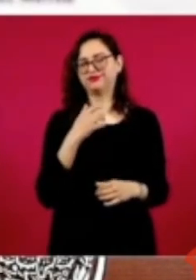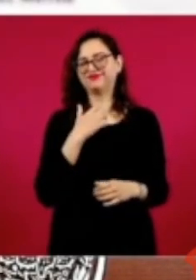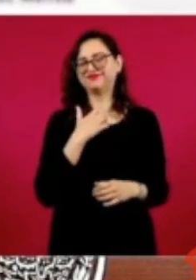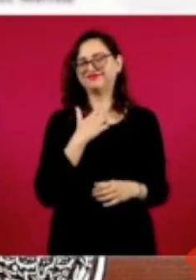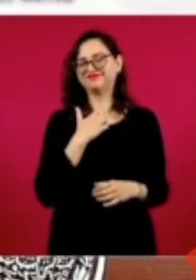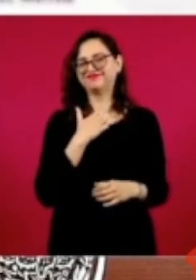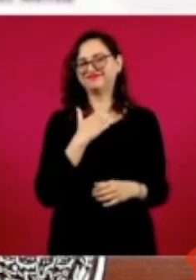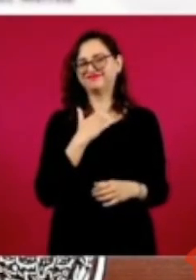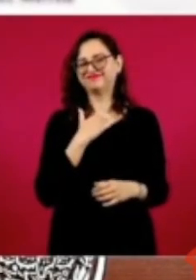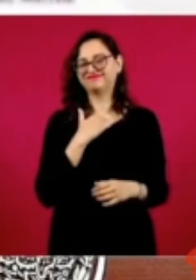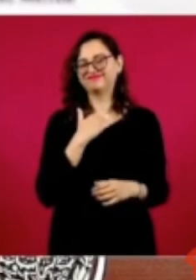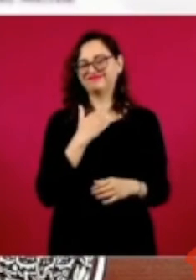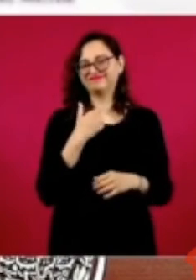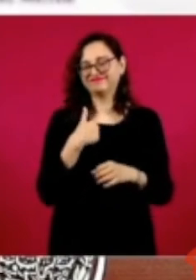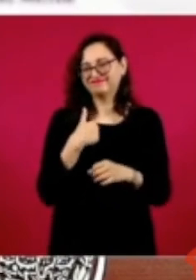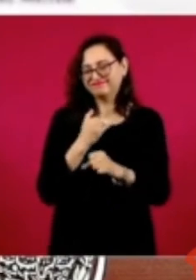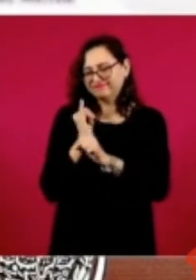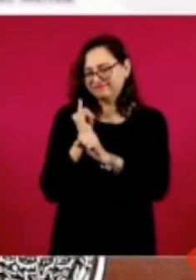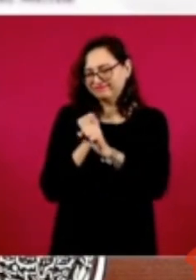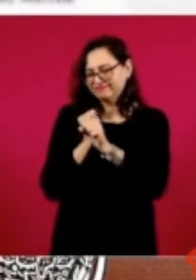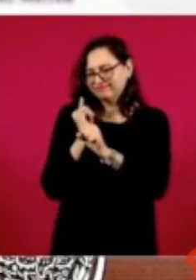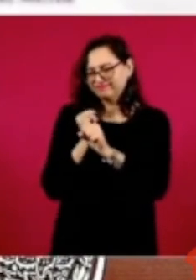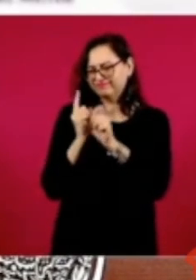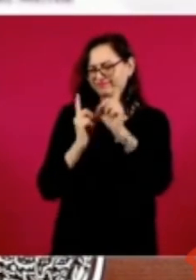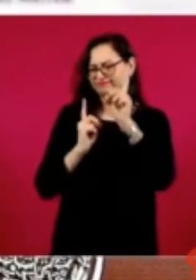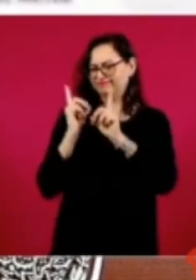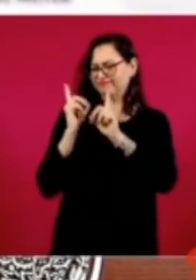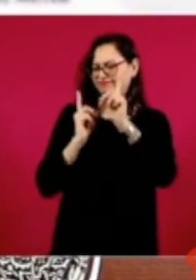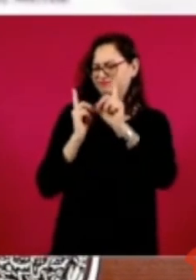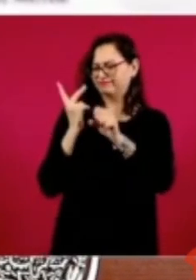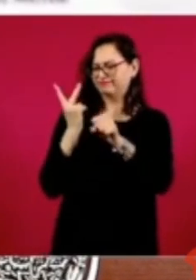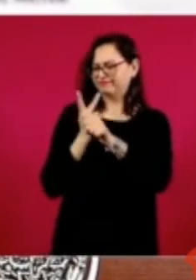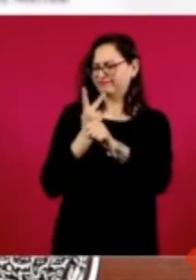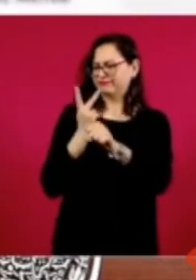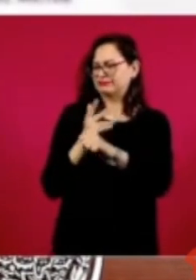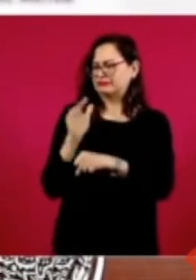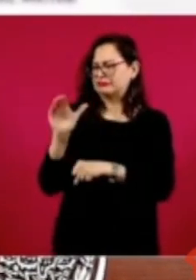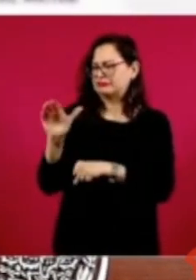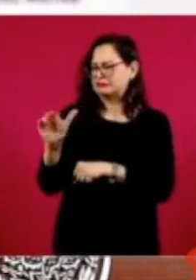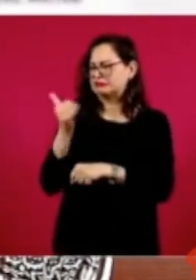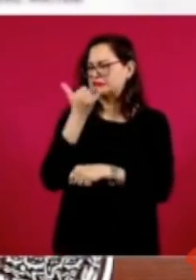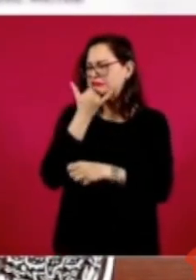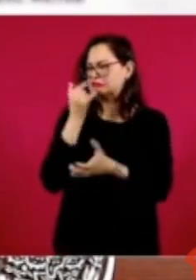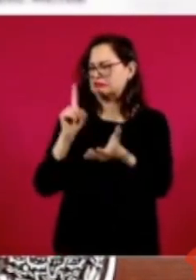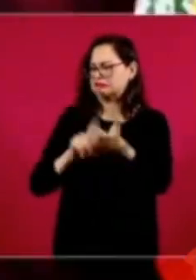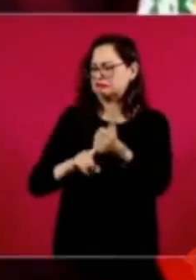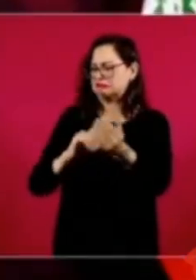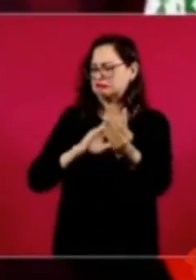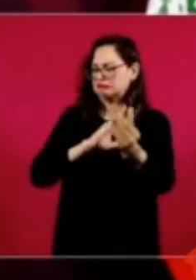como me gusta la investigación, que por qué no avanzaban en el ordenamiento, se quedaron